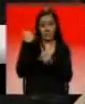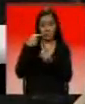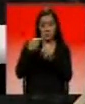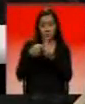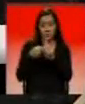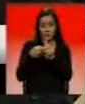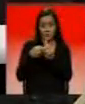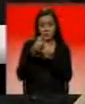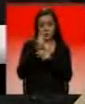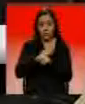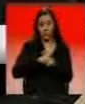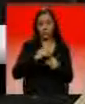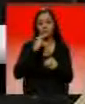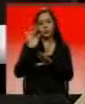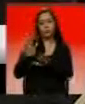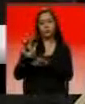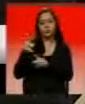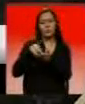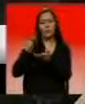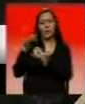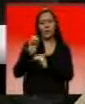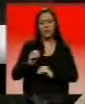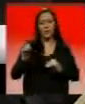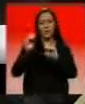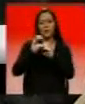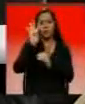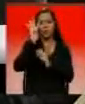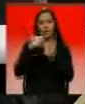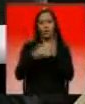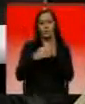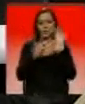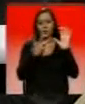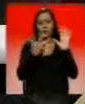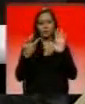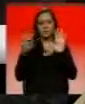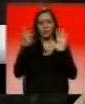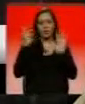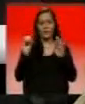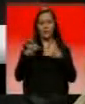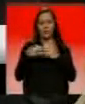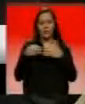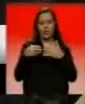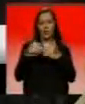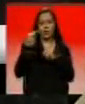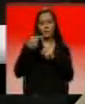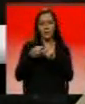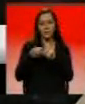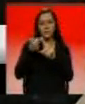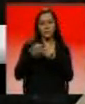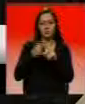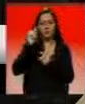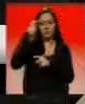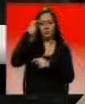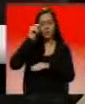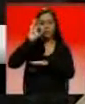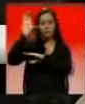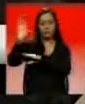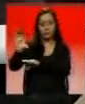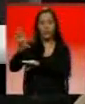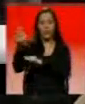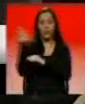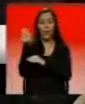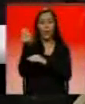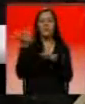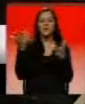si acaso pobrecito no haya recibido sus $4,890 que recibe todos los meses del gobierno central y que con esa